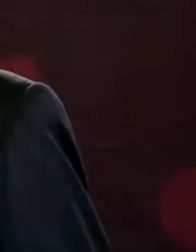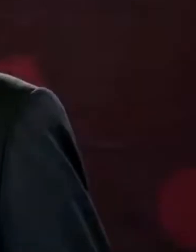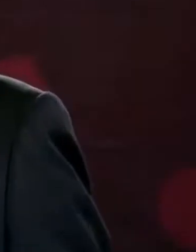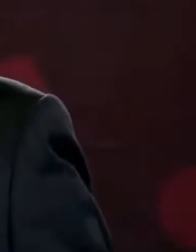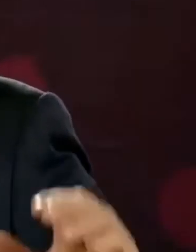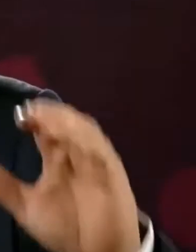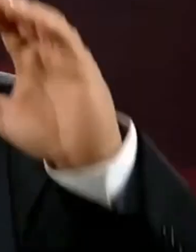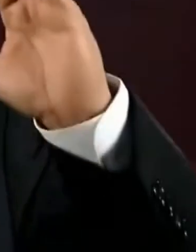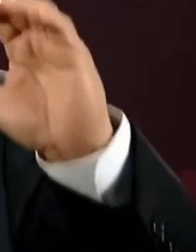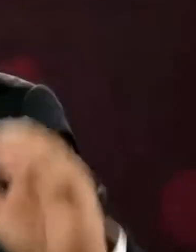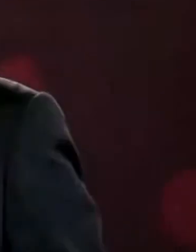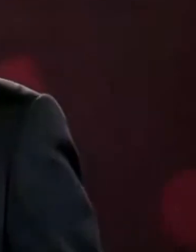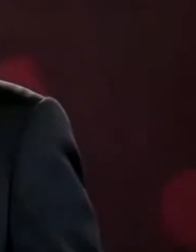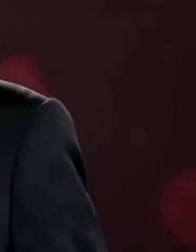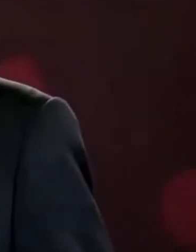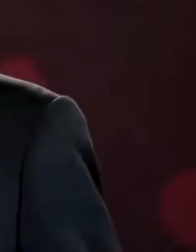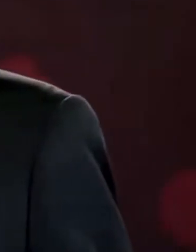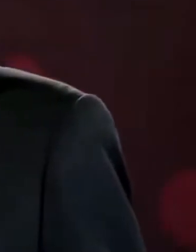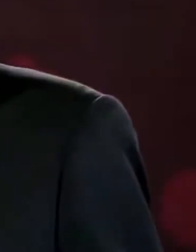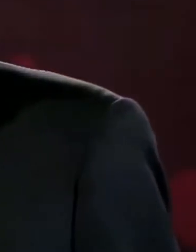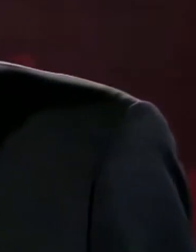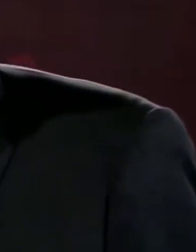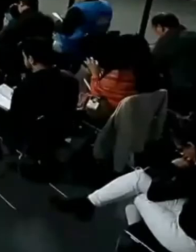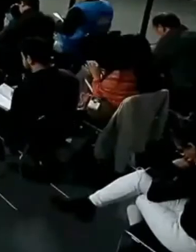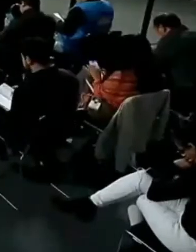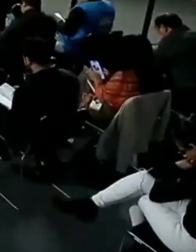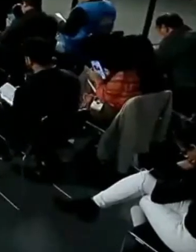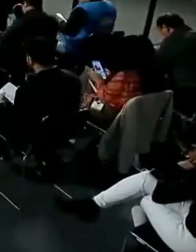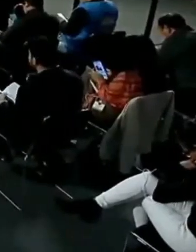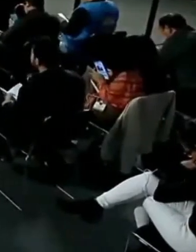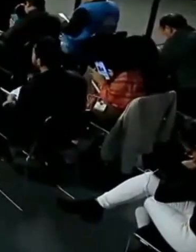Y lo que queremos es corregir,